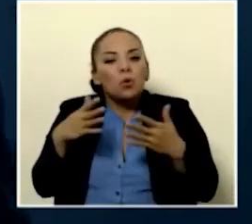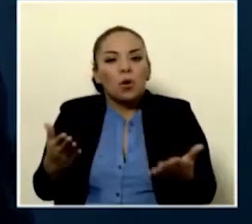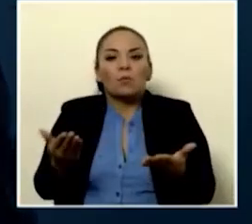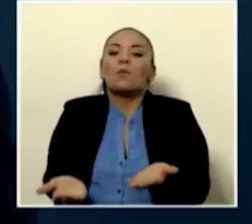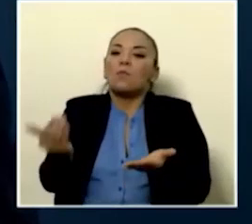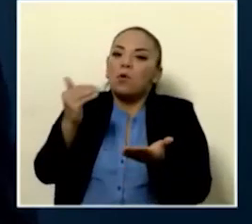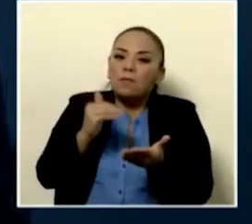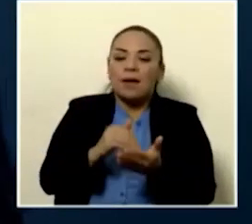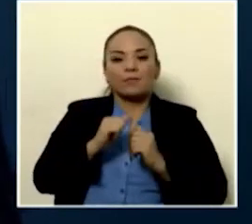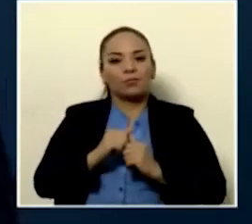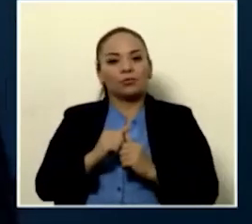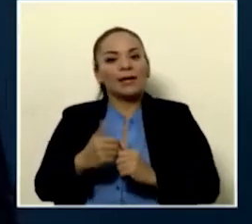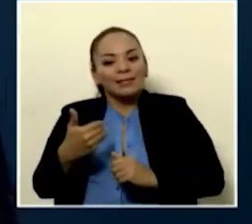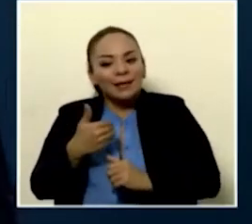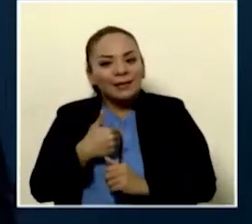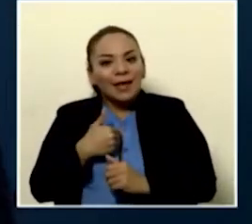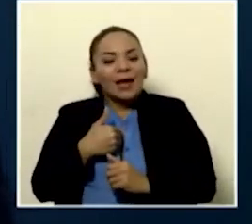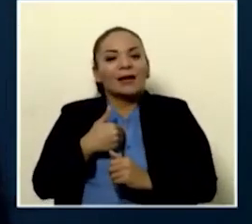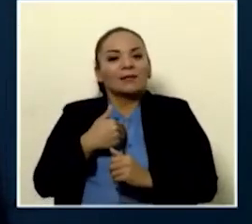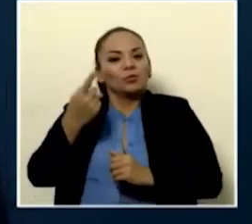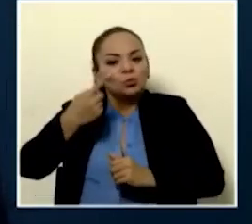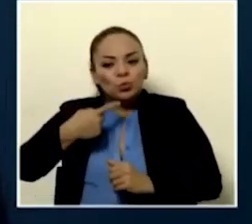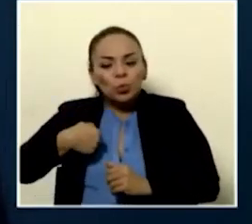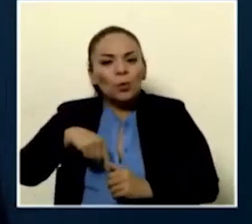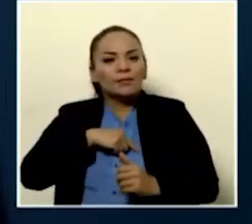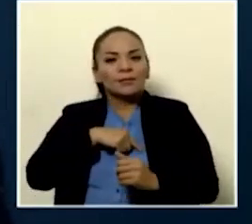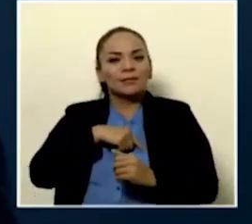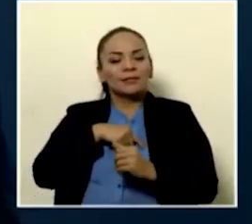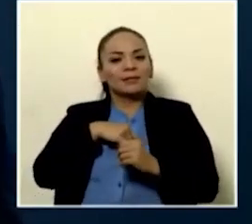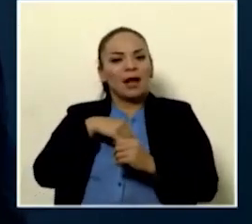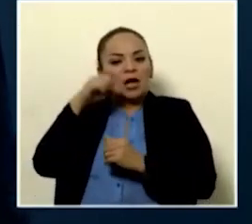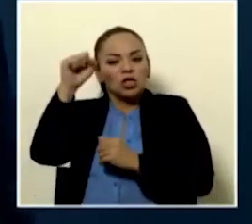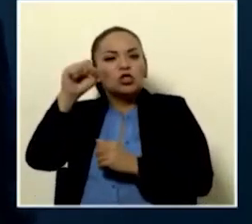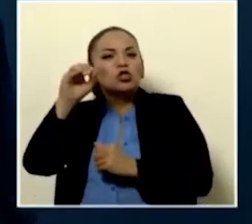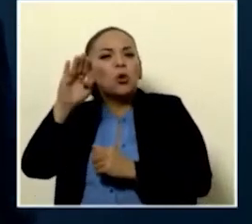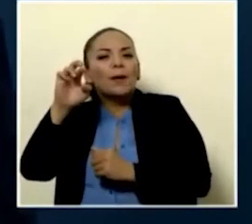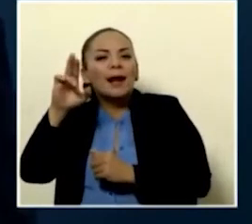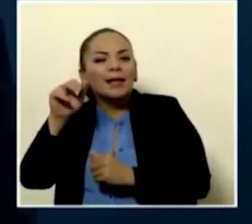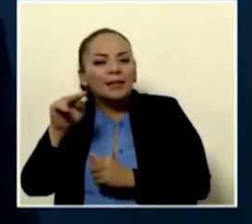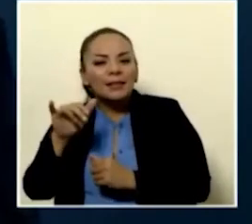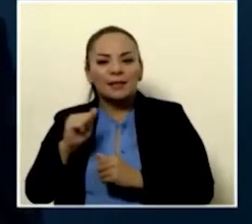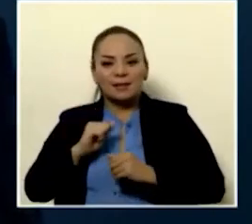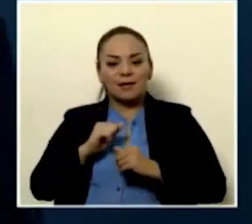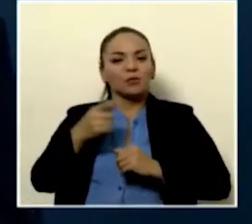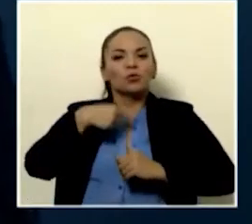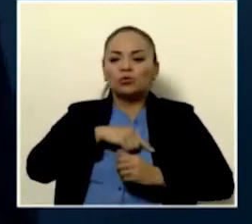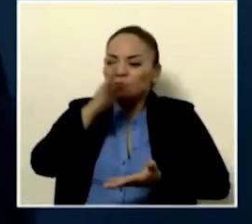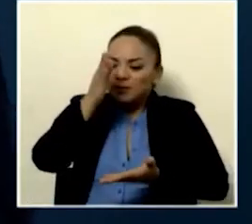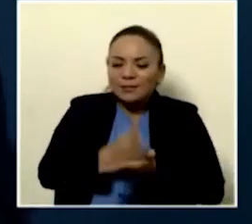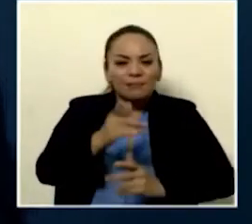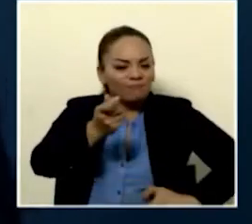nuestra soberanía contra el narcotráfico y las influencias nefastas de